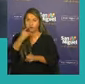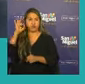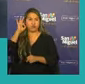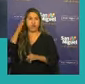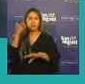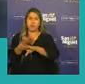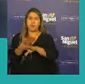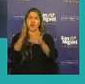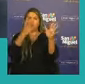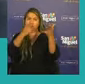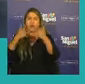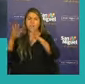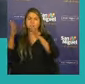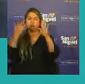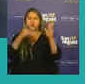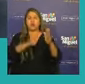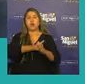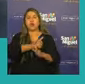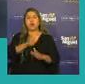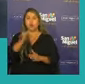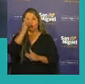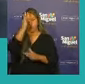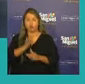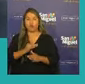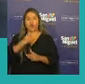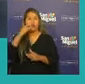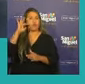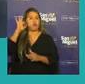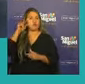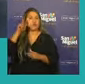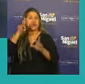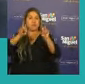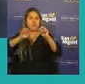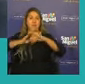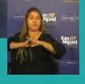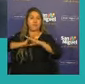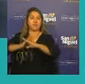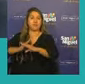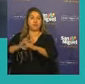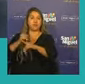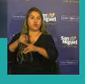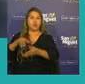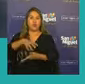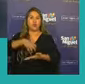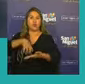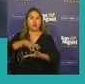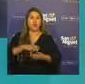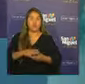aplauso a todas las funcionarias y funcionarios de prevención comunal.